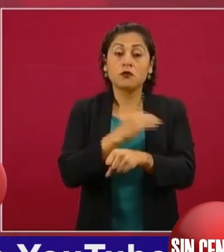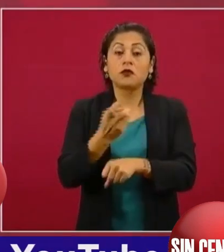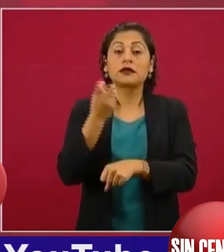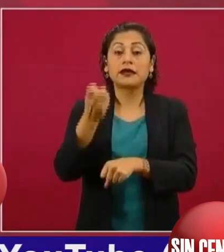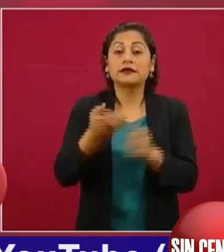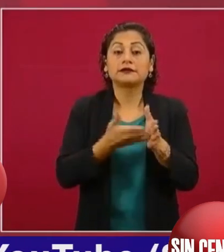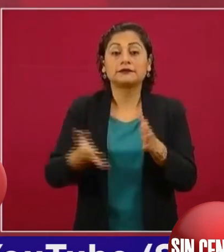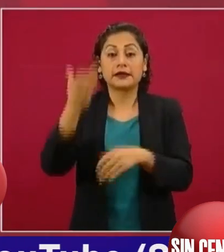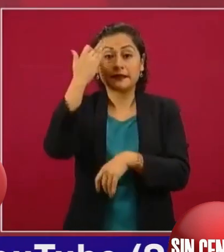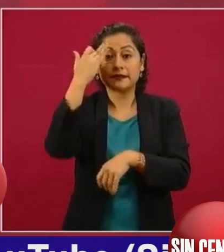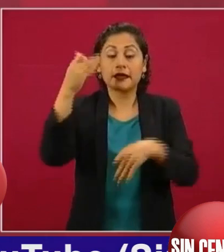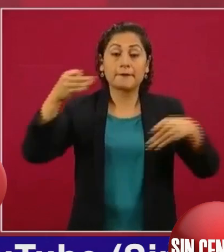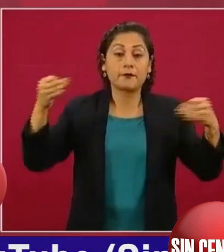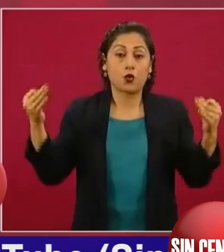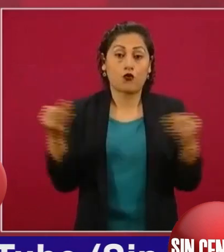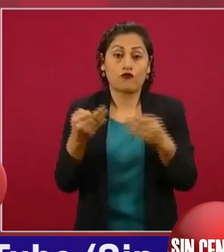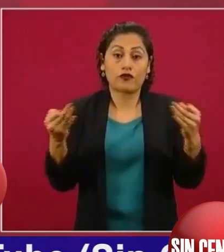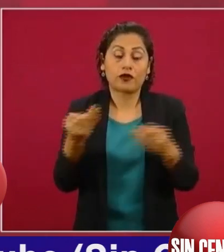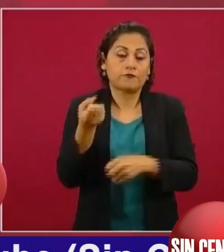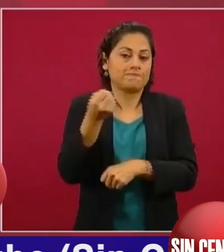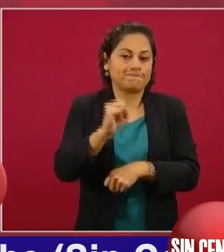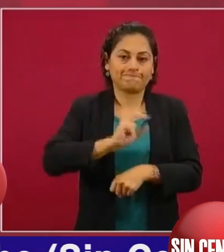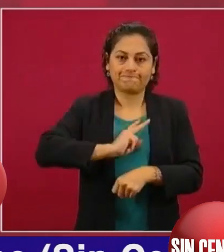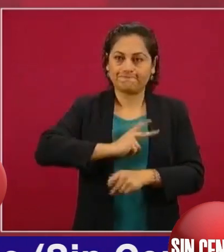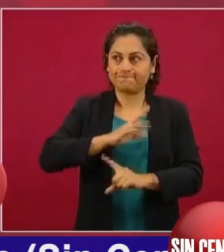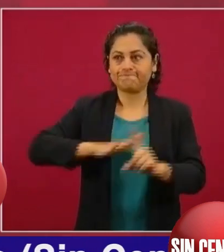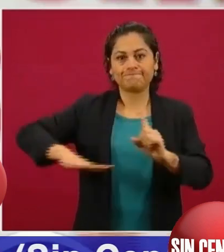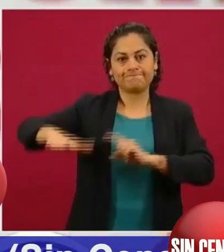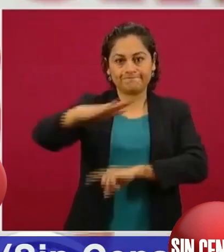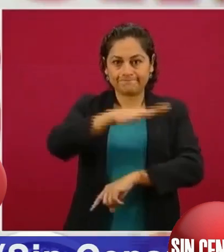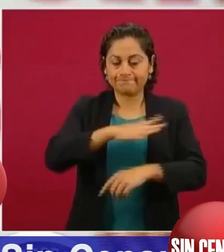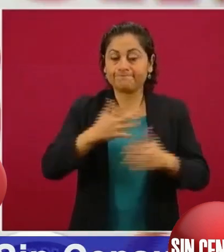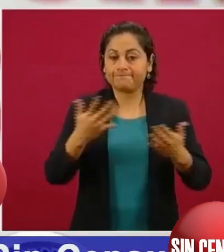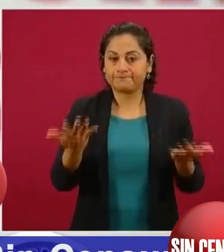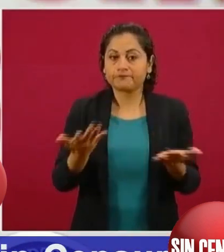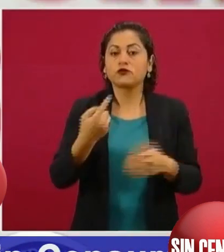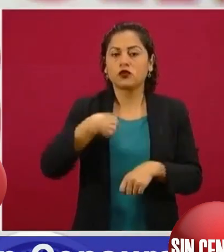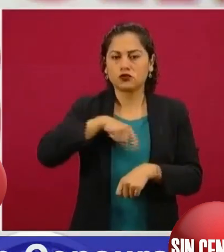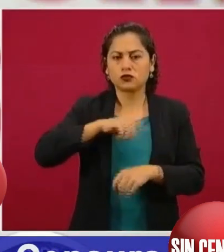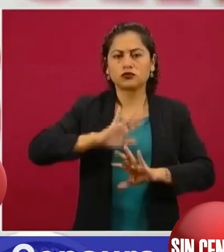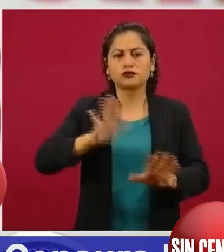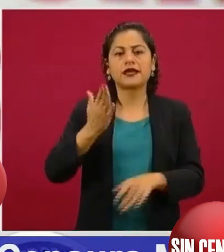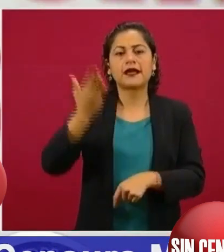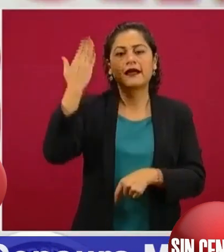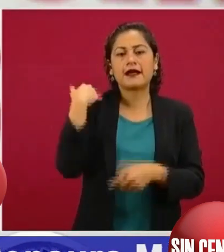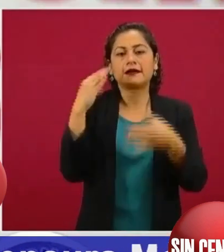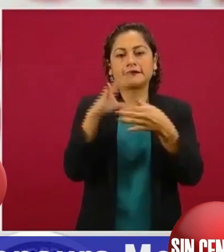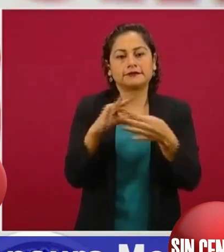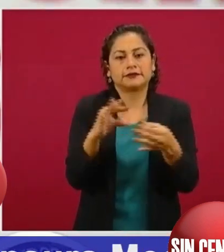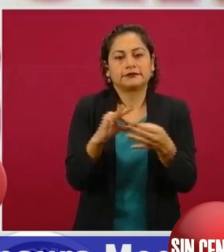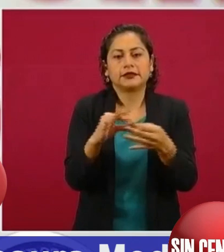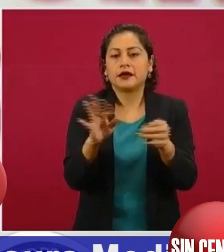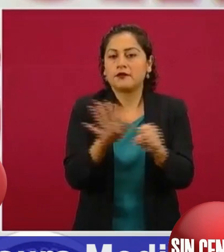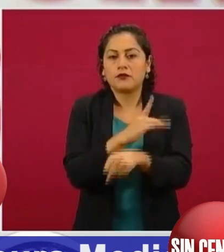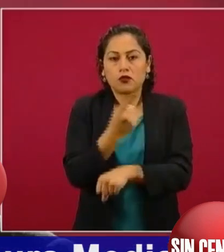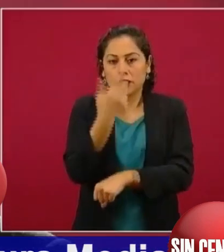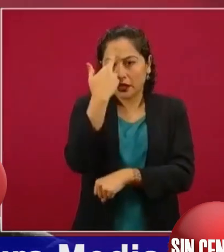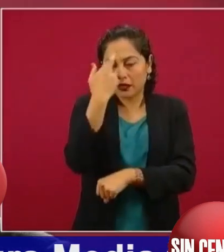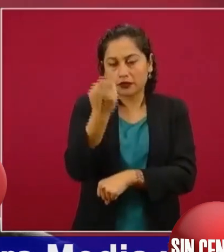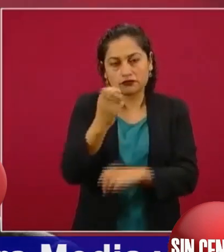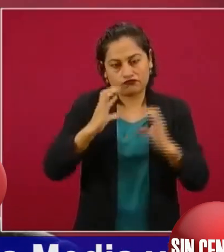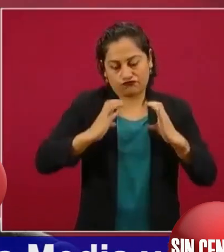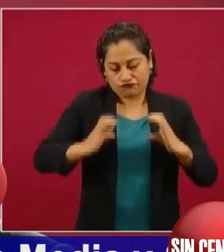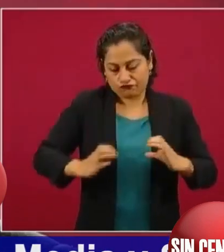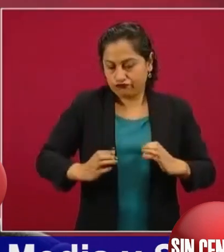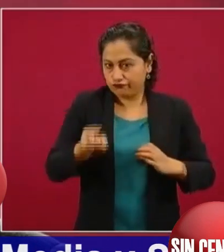fría. Hemos ya comentado en ocasiones anteriores razones fisiológicas, razones de funcionamiento del cuerpo humano y también